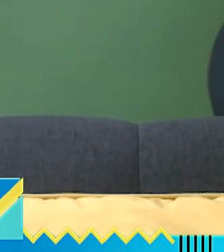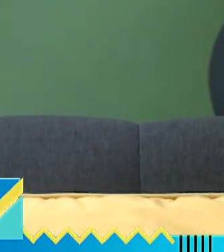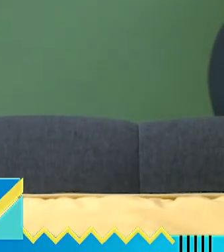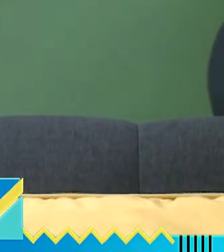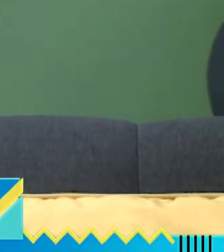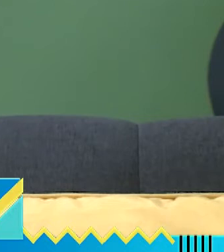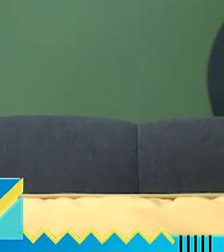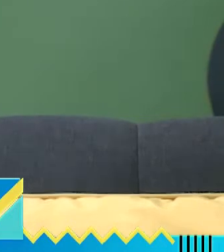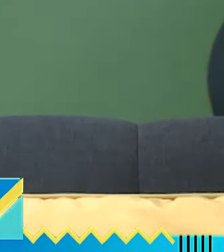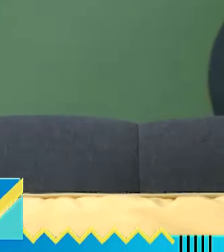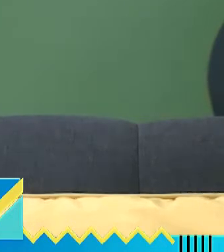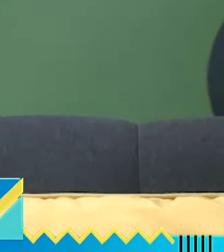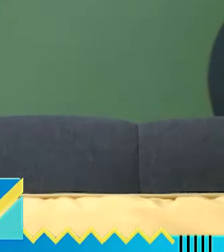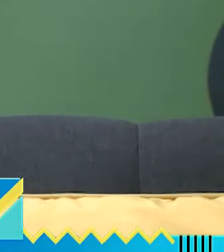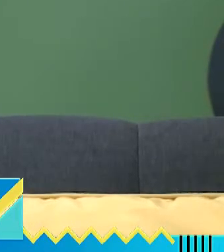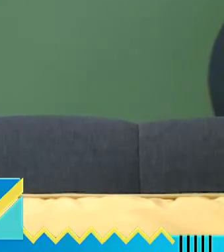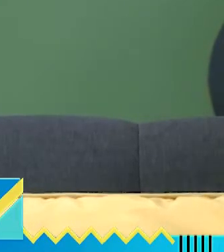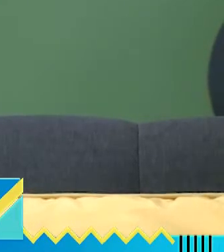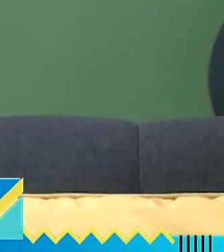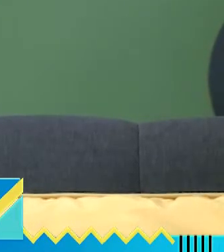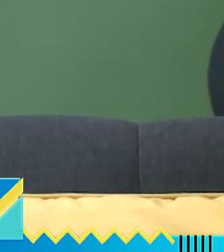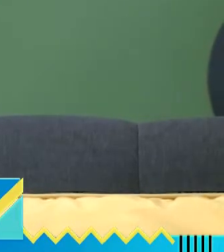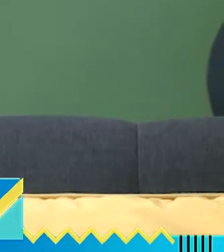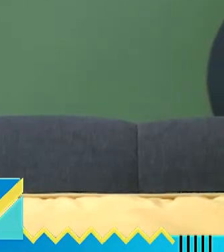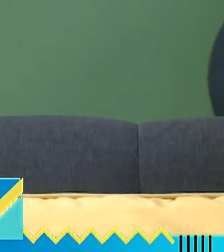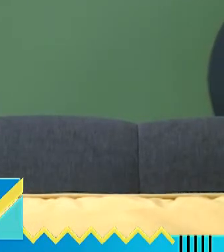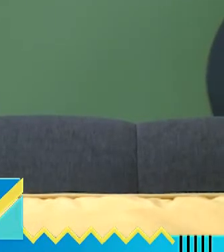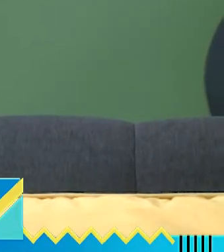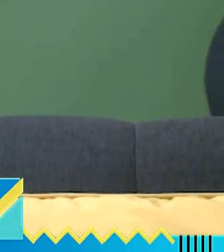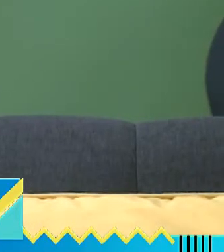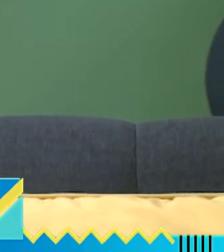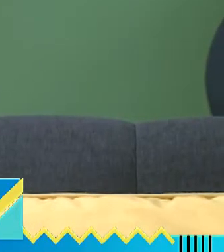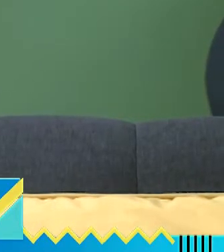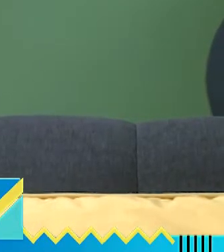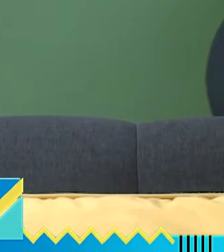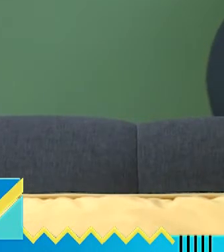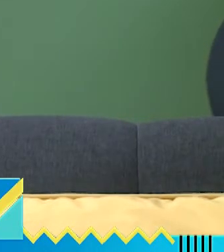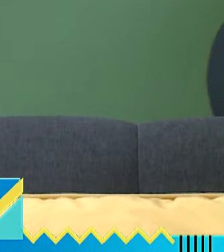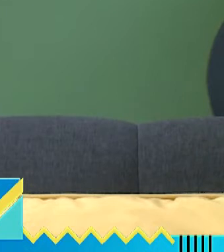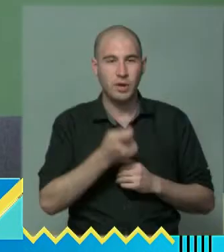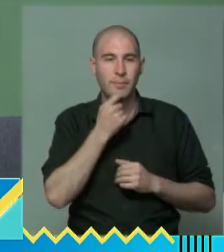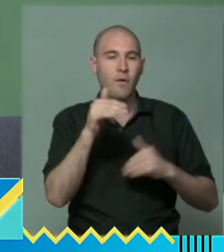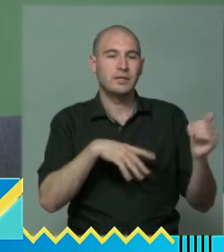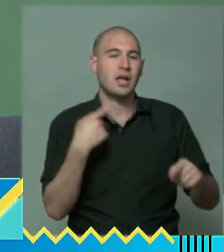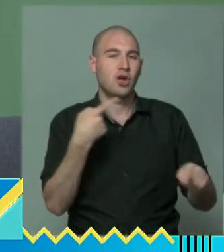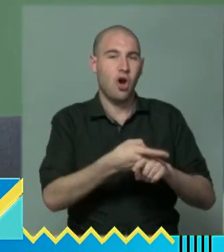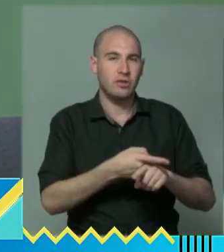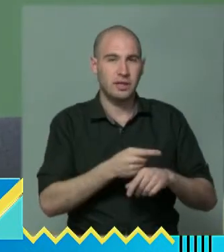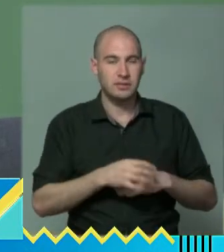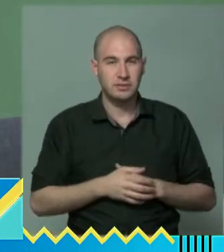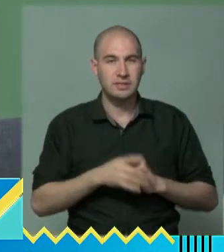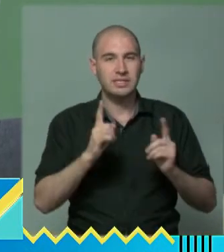hemos hablado, por lo menos nosotros fuera del aire, es el tema de las abstenciones en los votos, ¿no? Quienes votaron en contra y